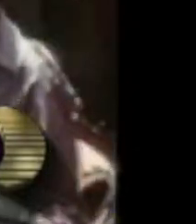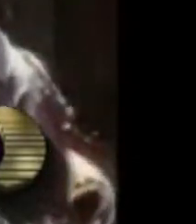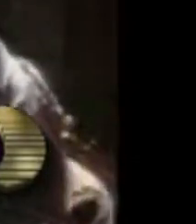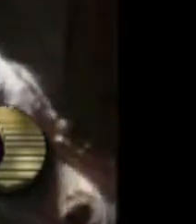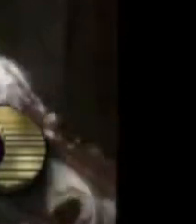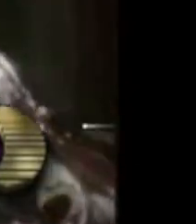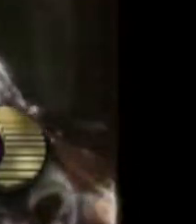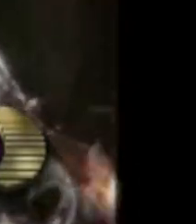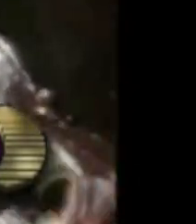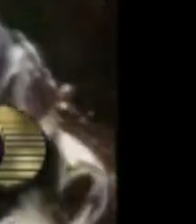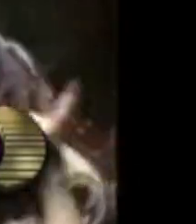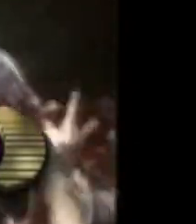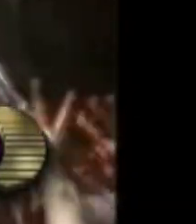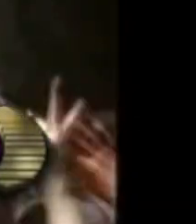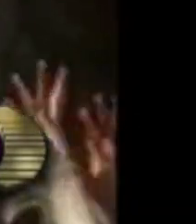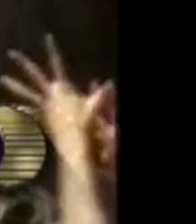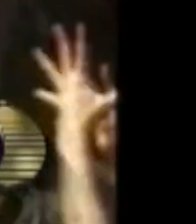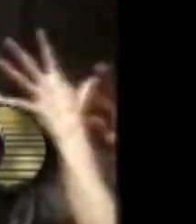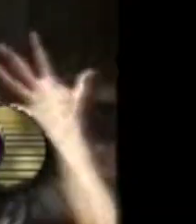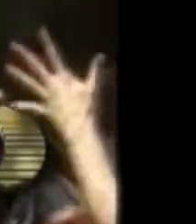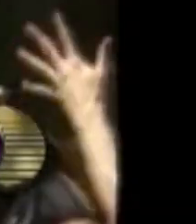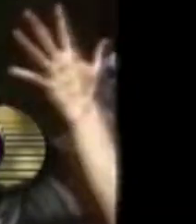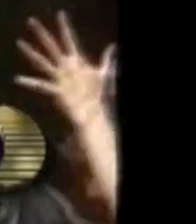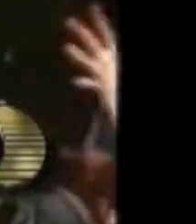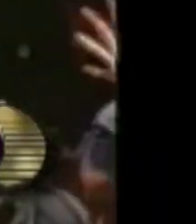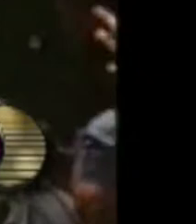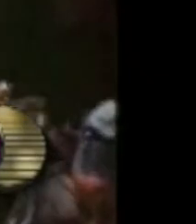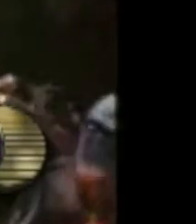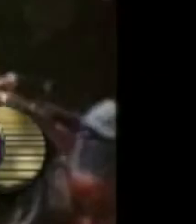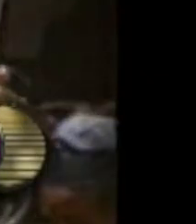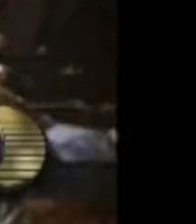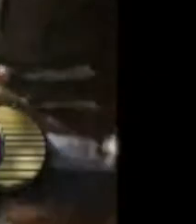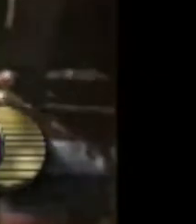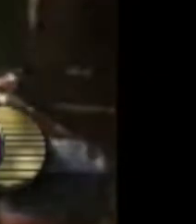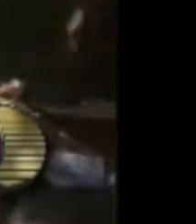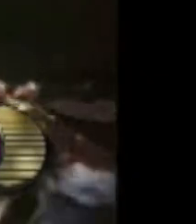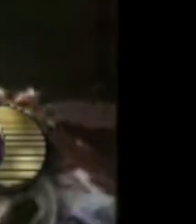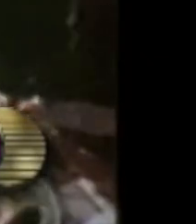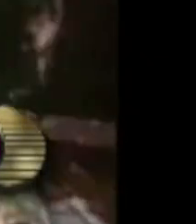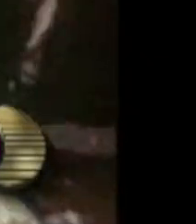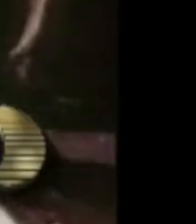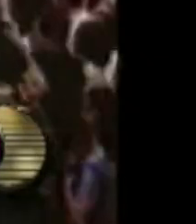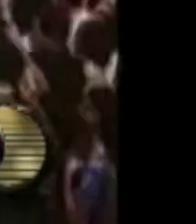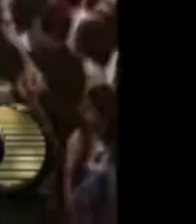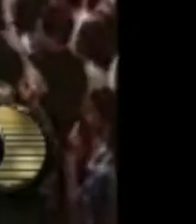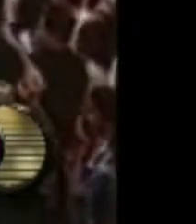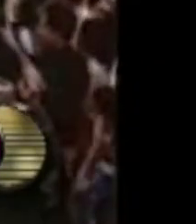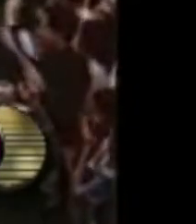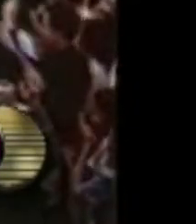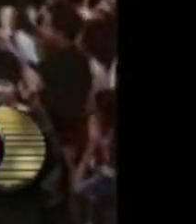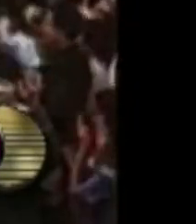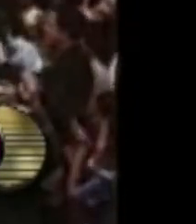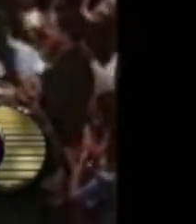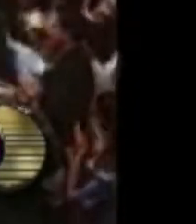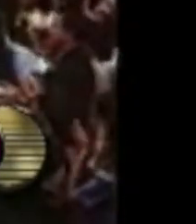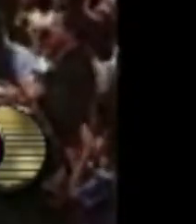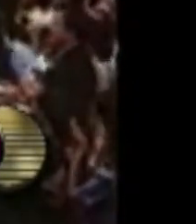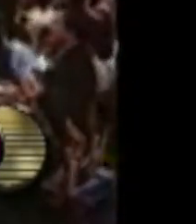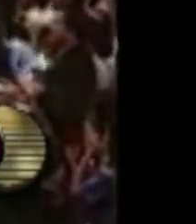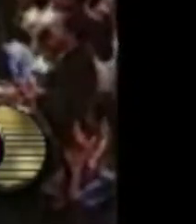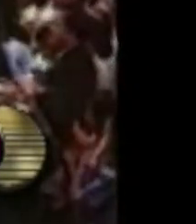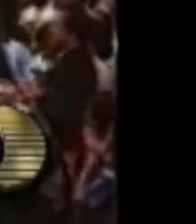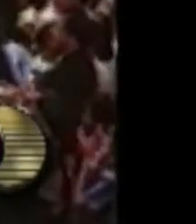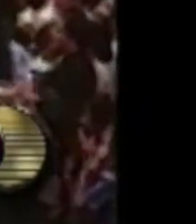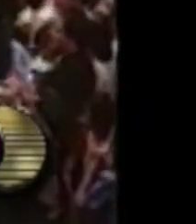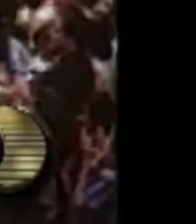Como fue el triunfo del Ejército de Liberación Nacional en 1948. Que abrió el espacio para la